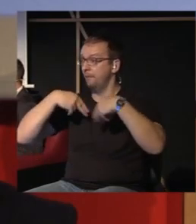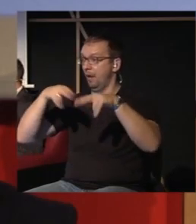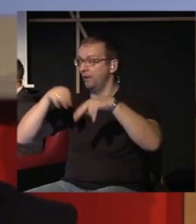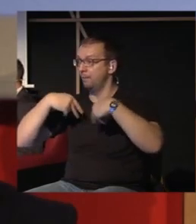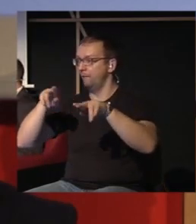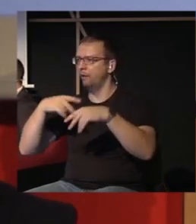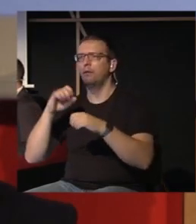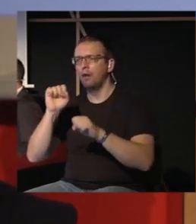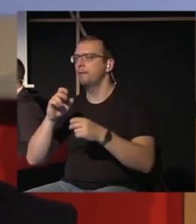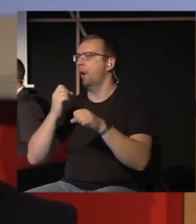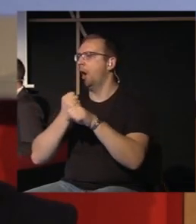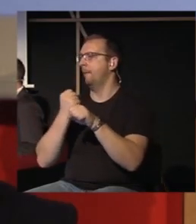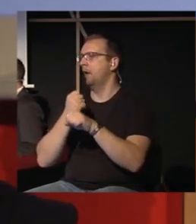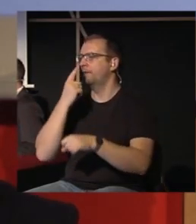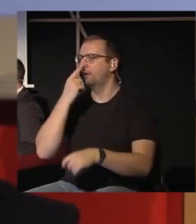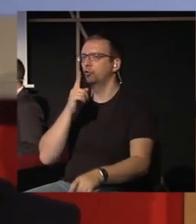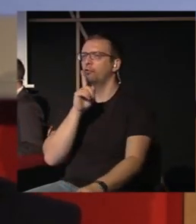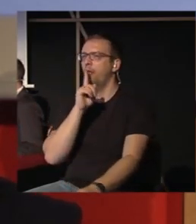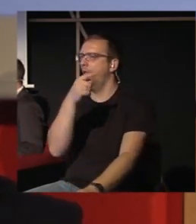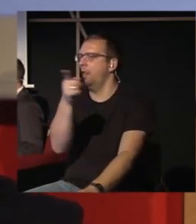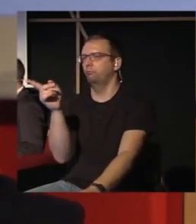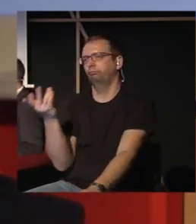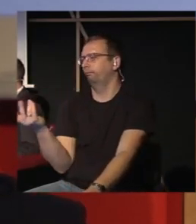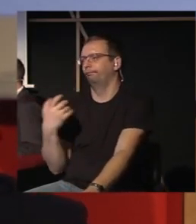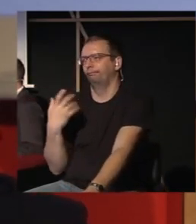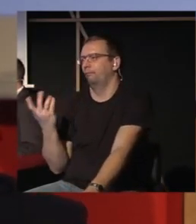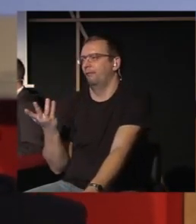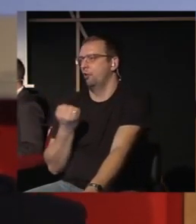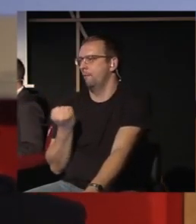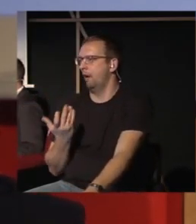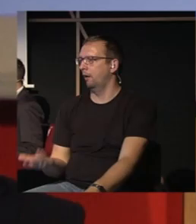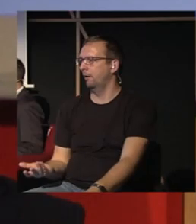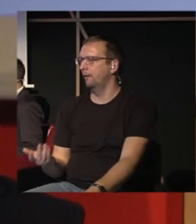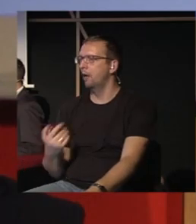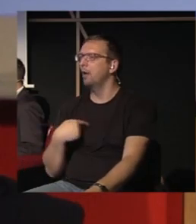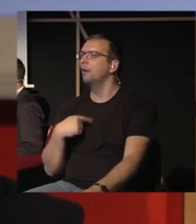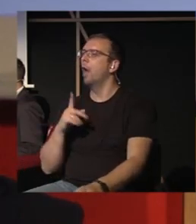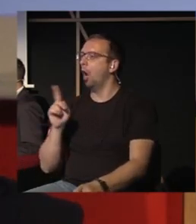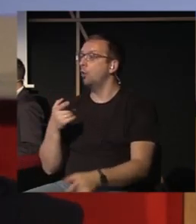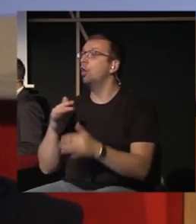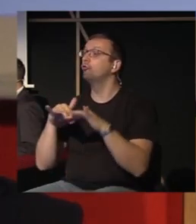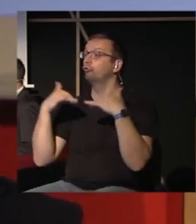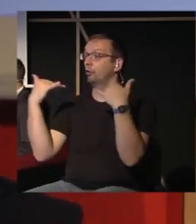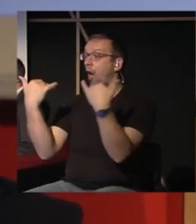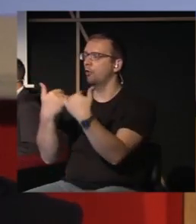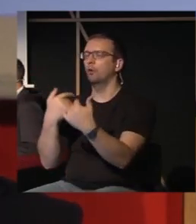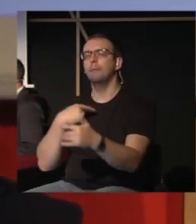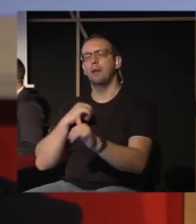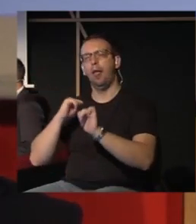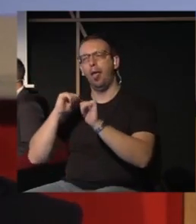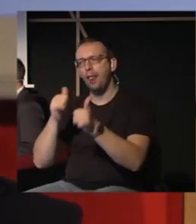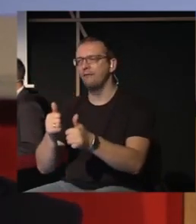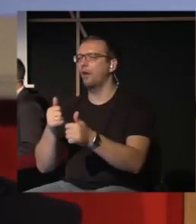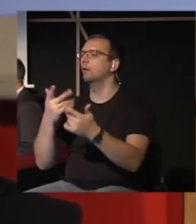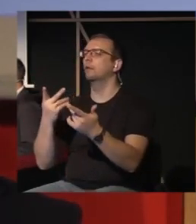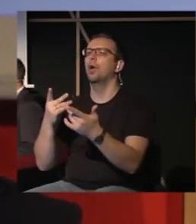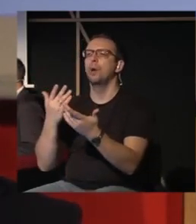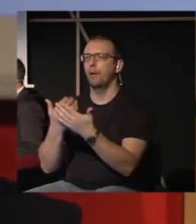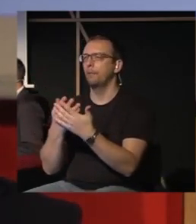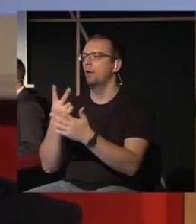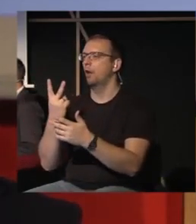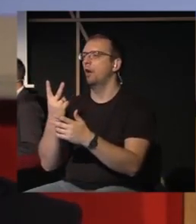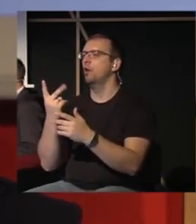distintas zonas del estadio para que ellos faciliten el acceso y ellos están desde 2 horas antes, están todo el partido y una vez que finaliza